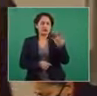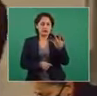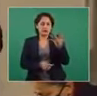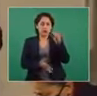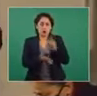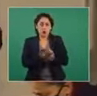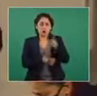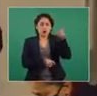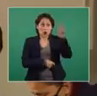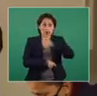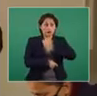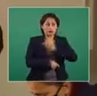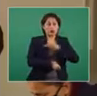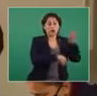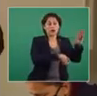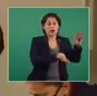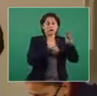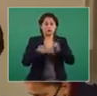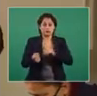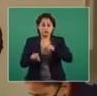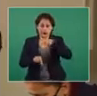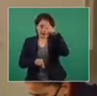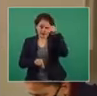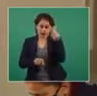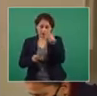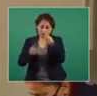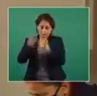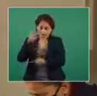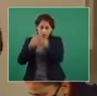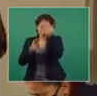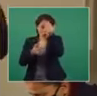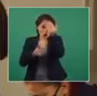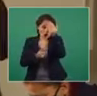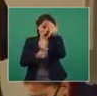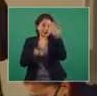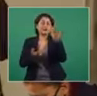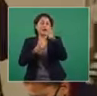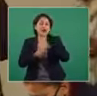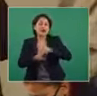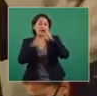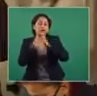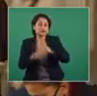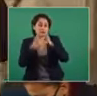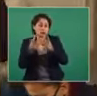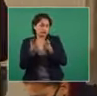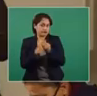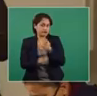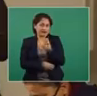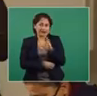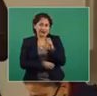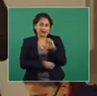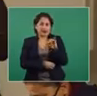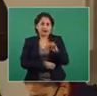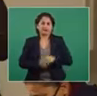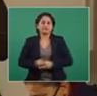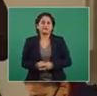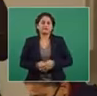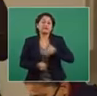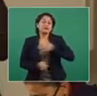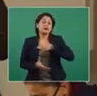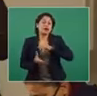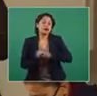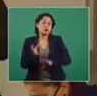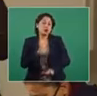traía las canciones de Cricri a casa los sábados. Con esto lo que le estoy diciendo, yo estoy casado con mexicana, mis hijos